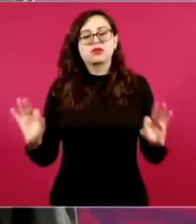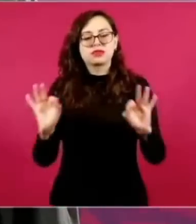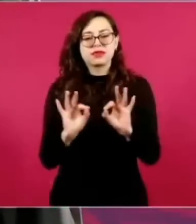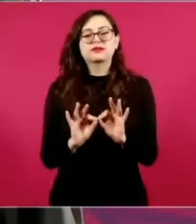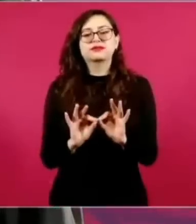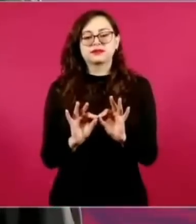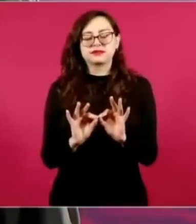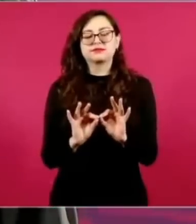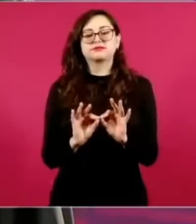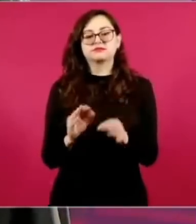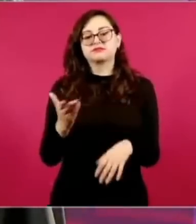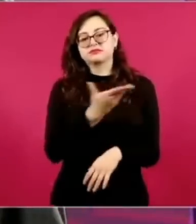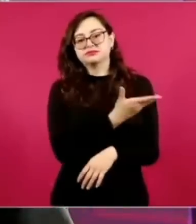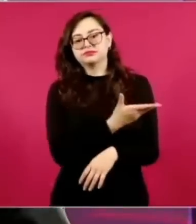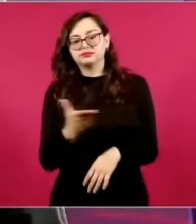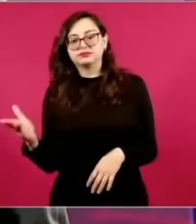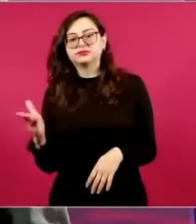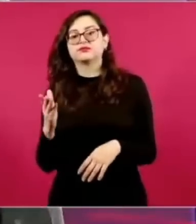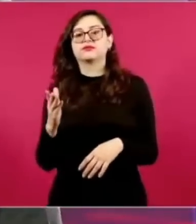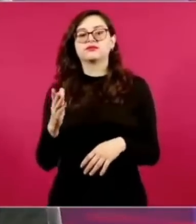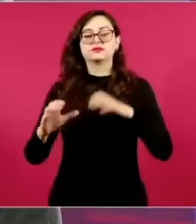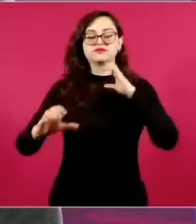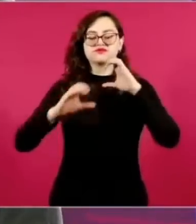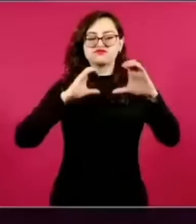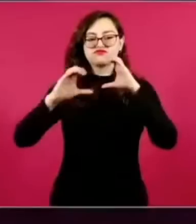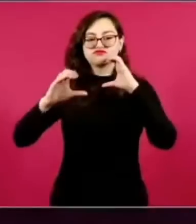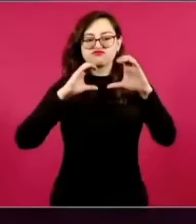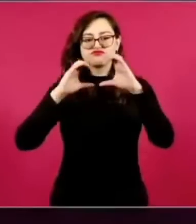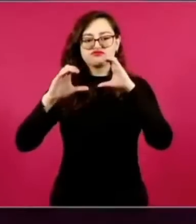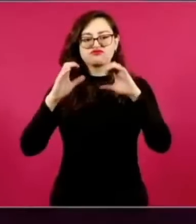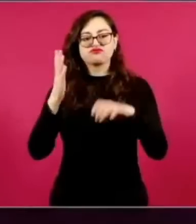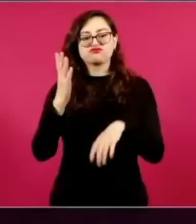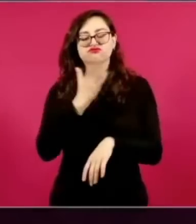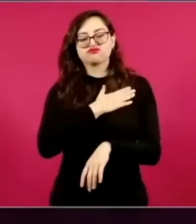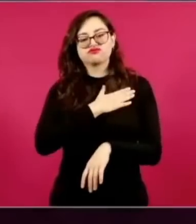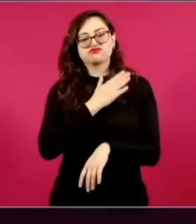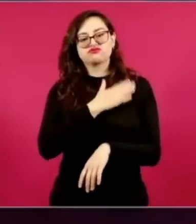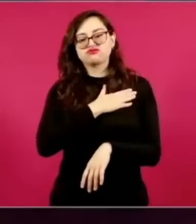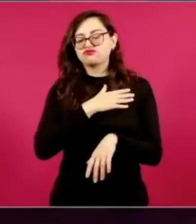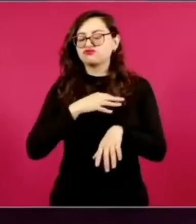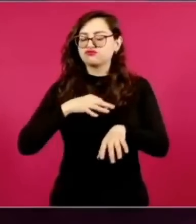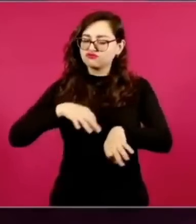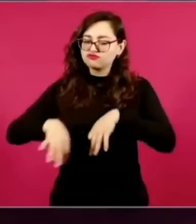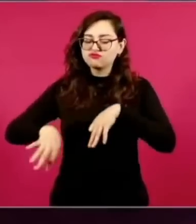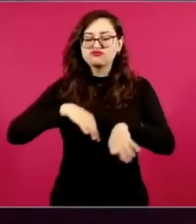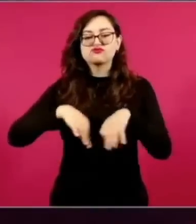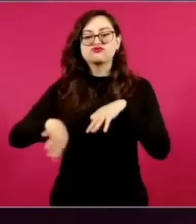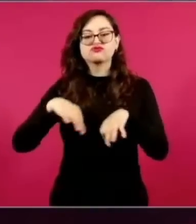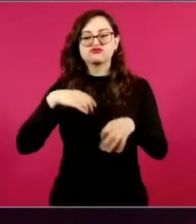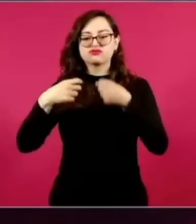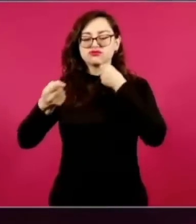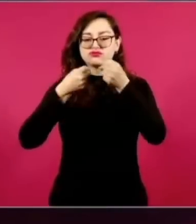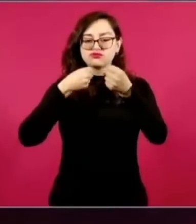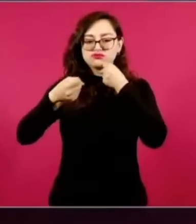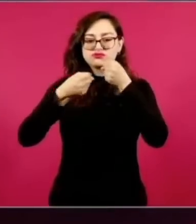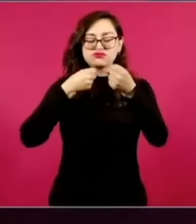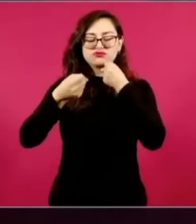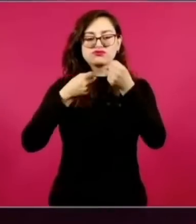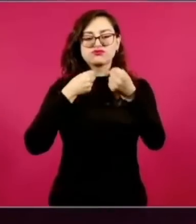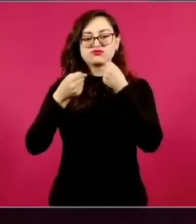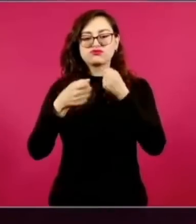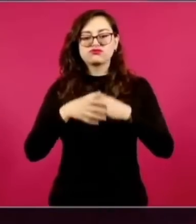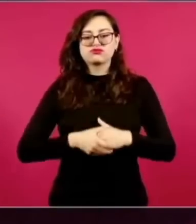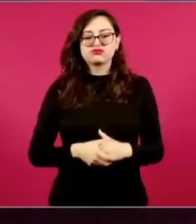la comunicación, el noble oficio del periodismo.